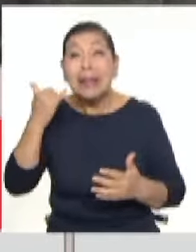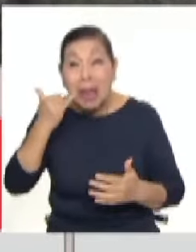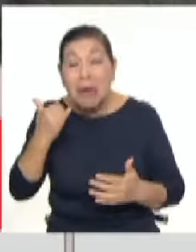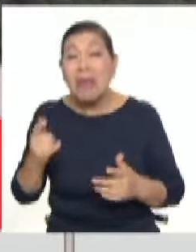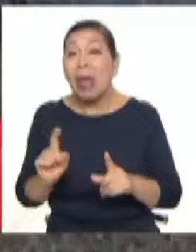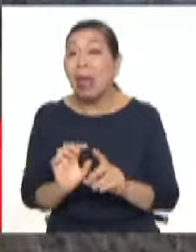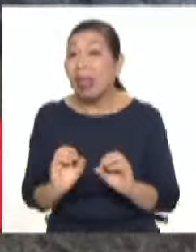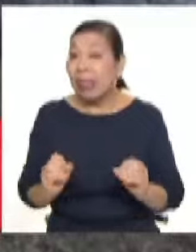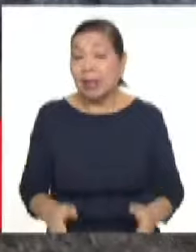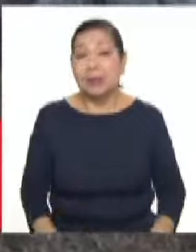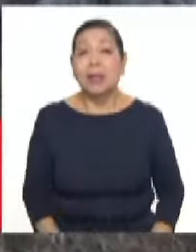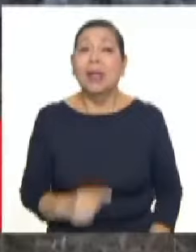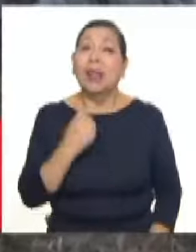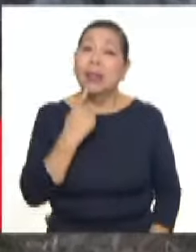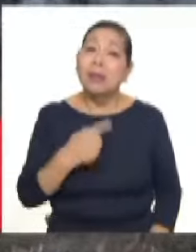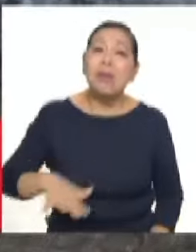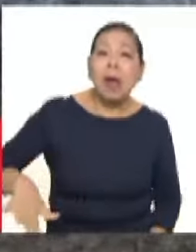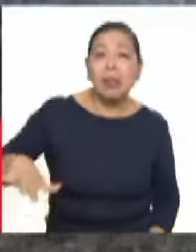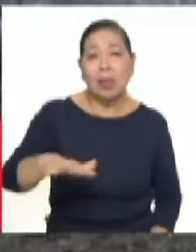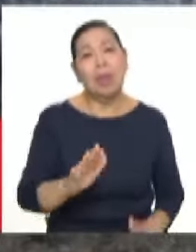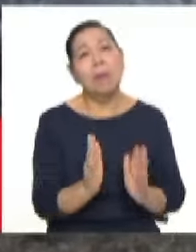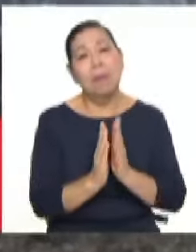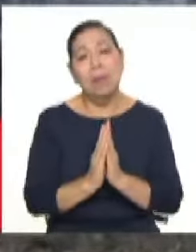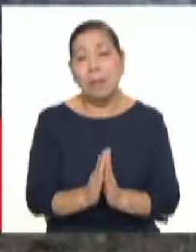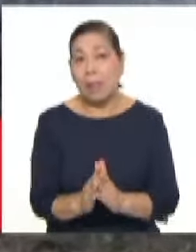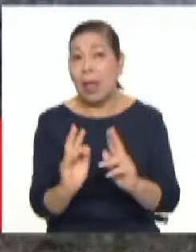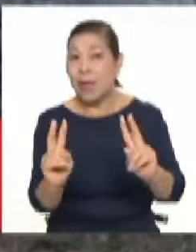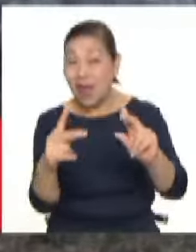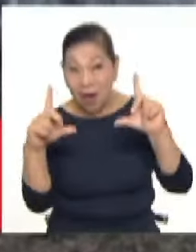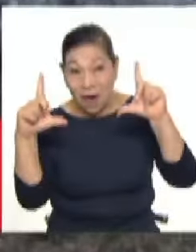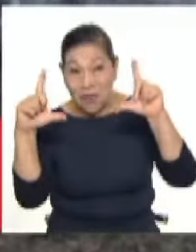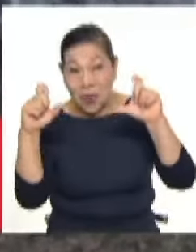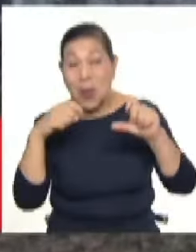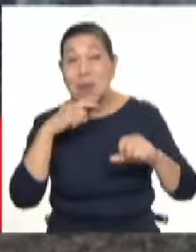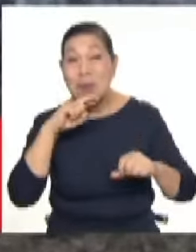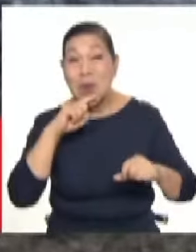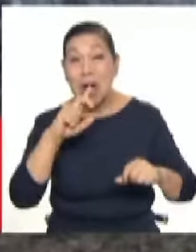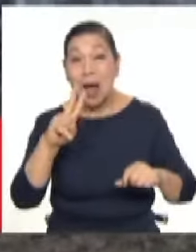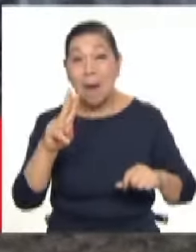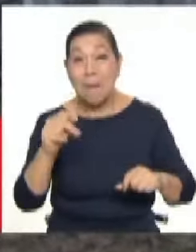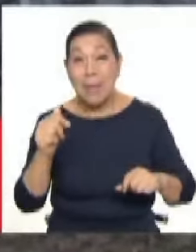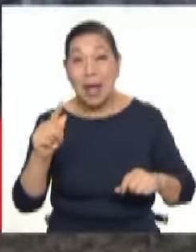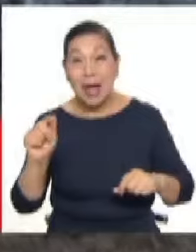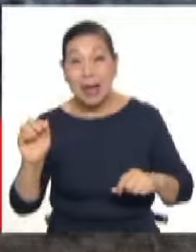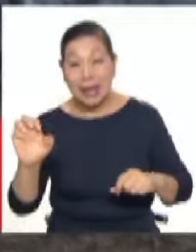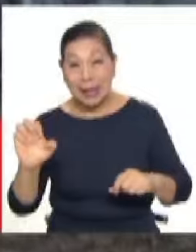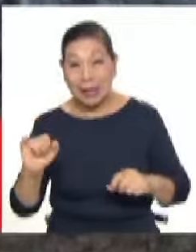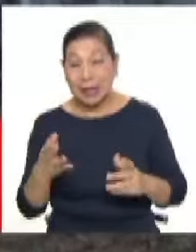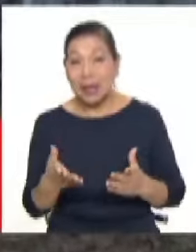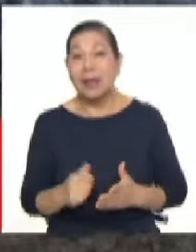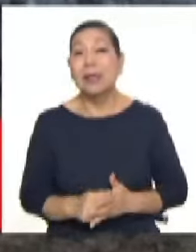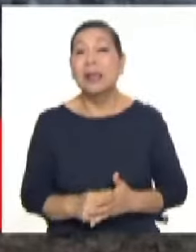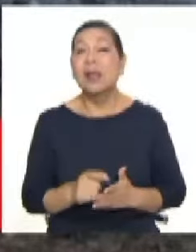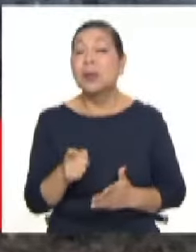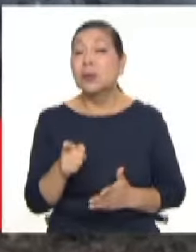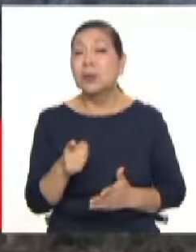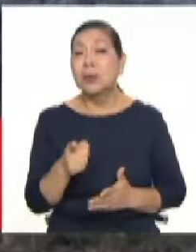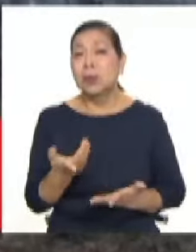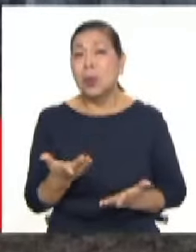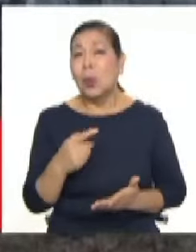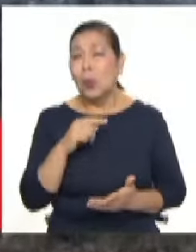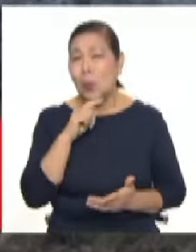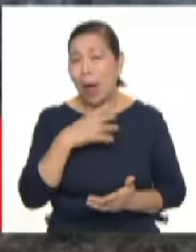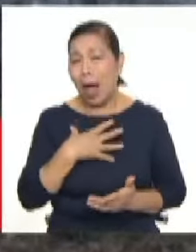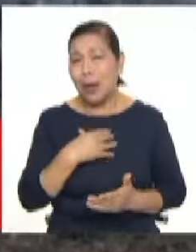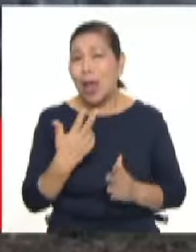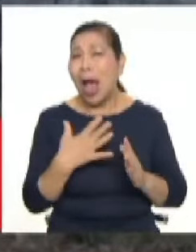que nuevamente invocamos a todo el público. Está viendo la fotografía de Valerie Nathaniel Puma Guaita. Ella es una